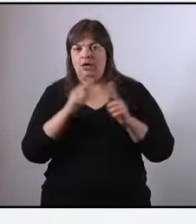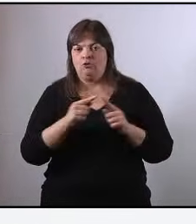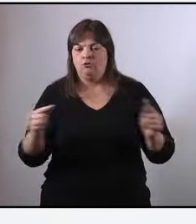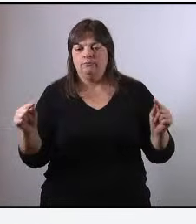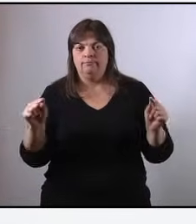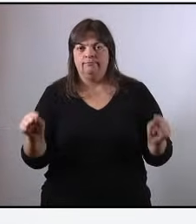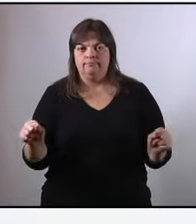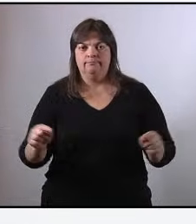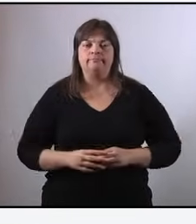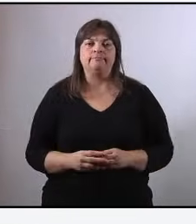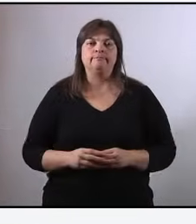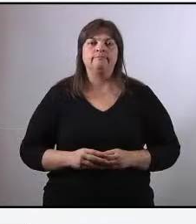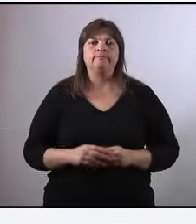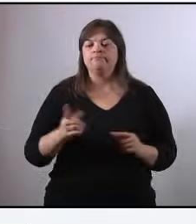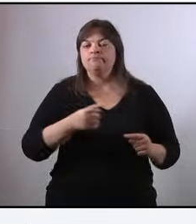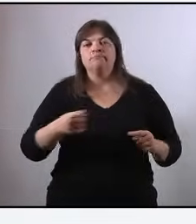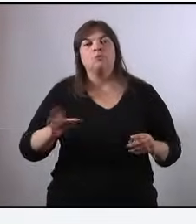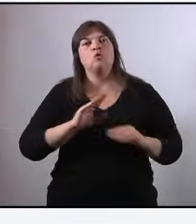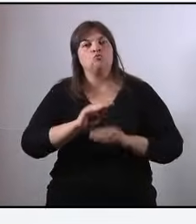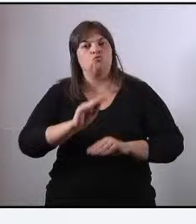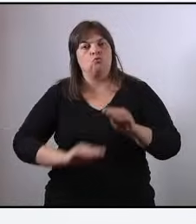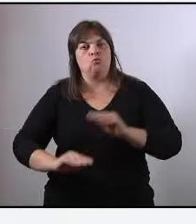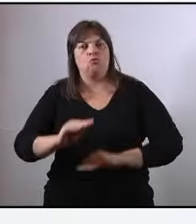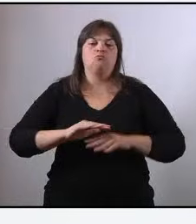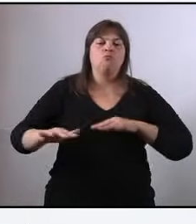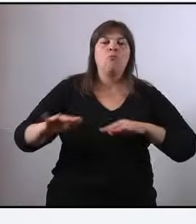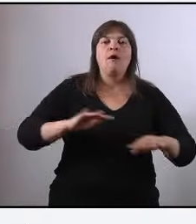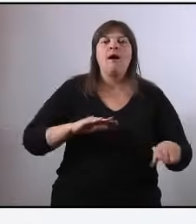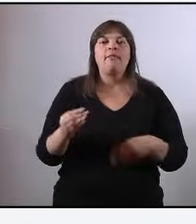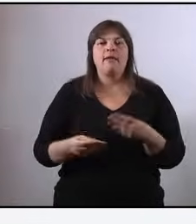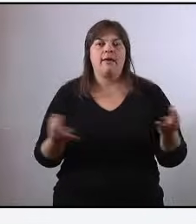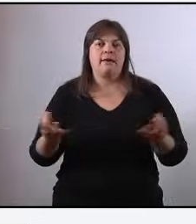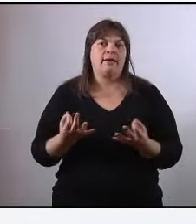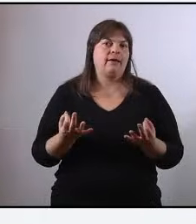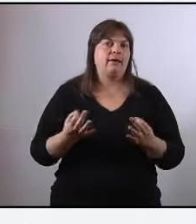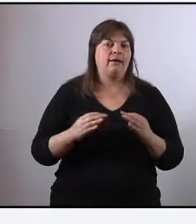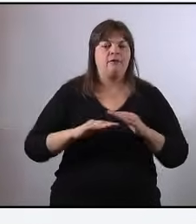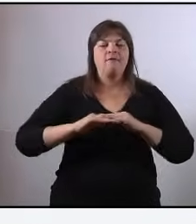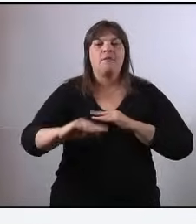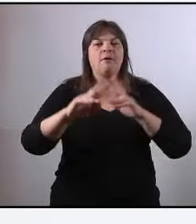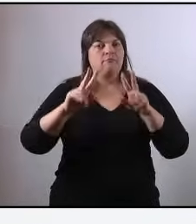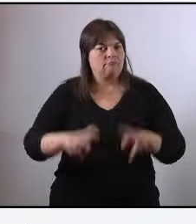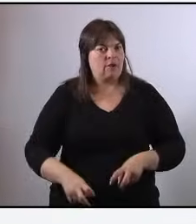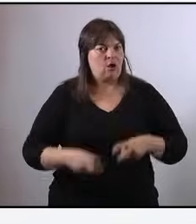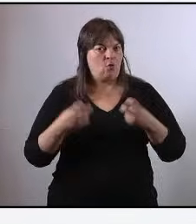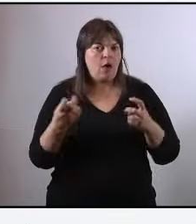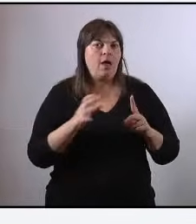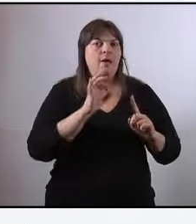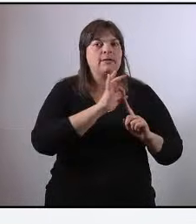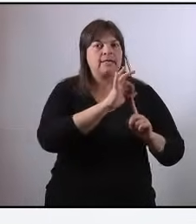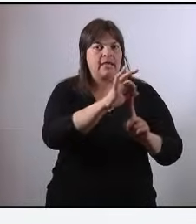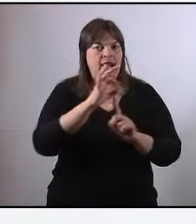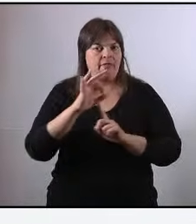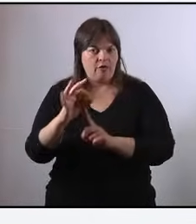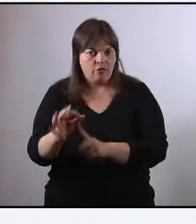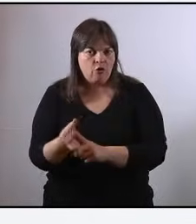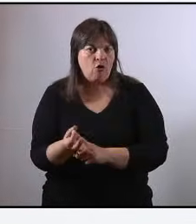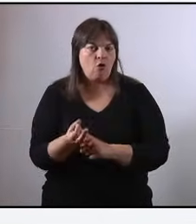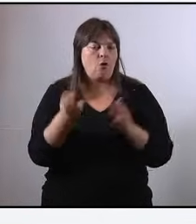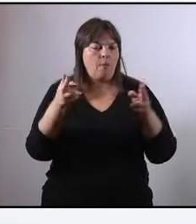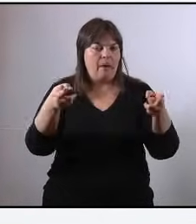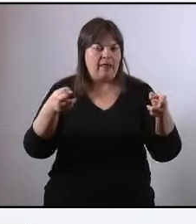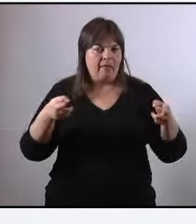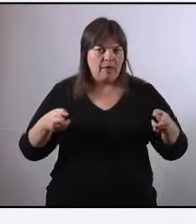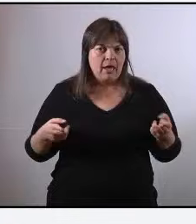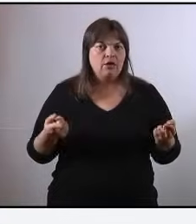Caballeros. Las actuaciones van a consistir en renovar el firme, la señalización, el balizamiento